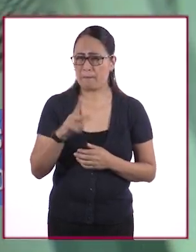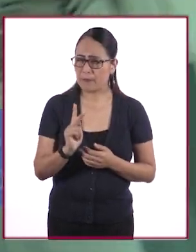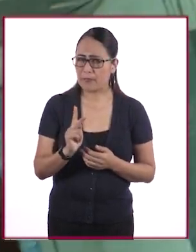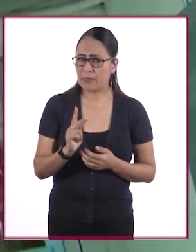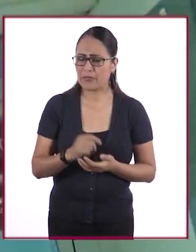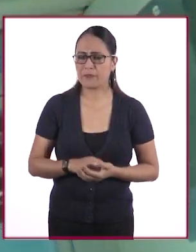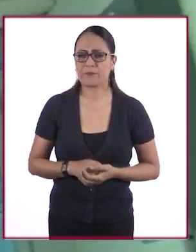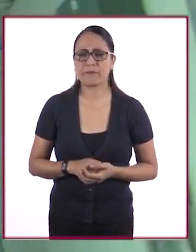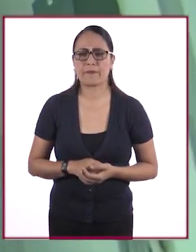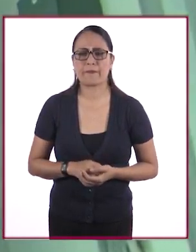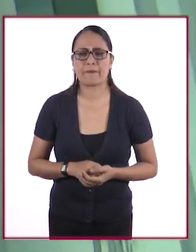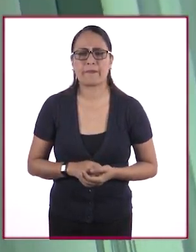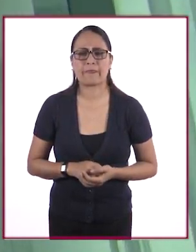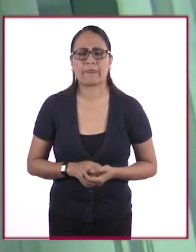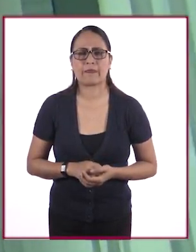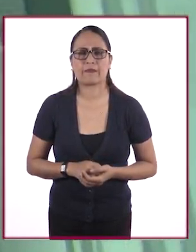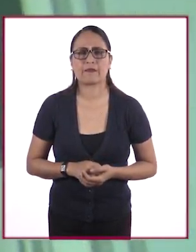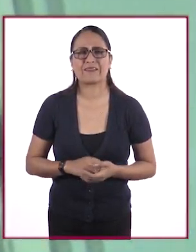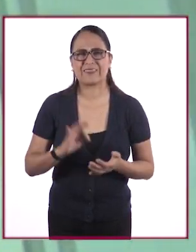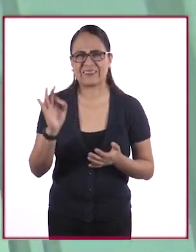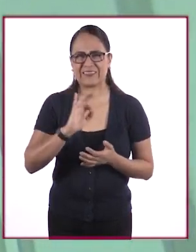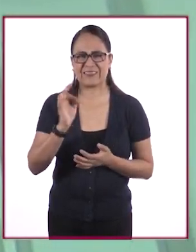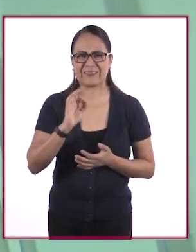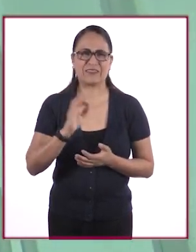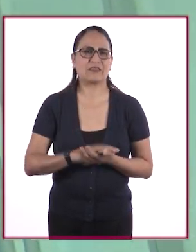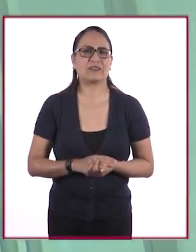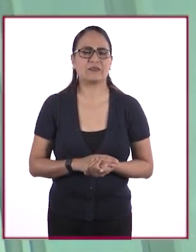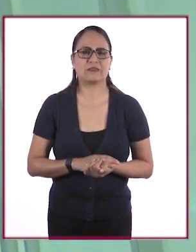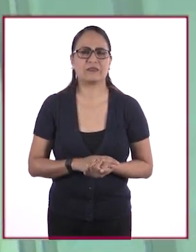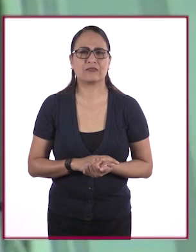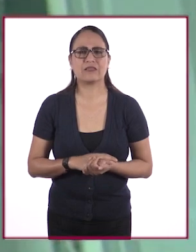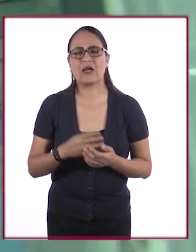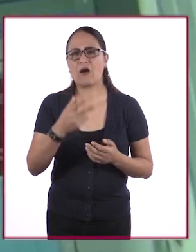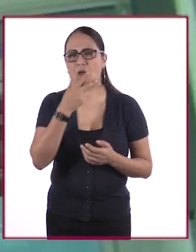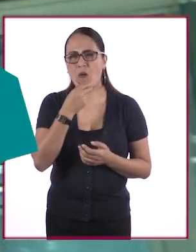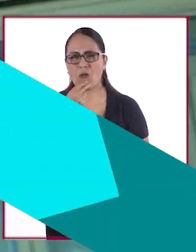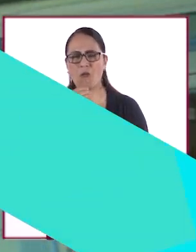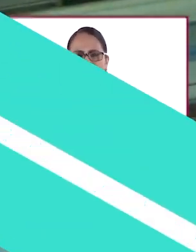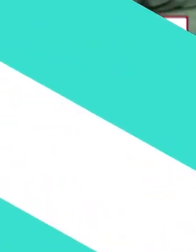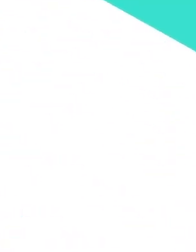a un Frankenstein que nos destruya, ¿no?